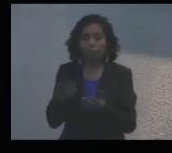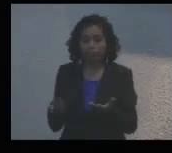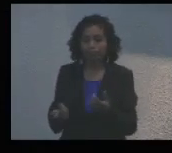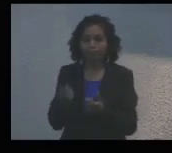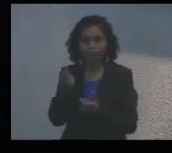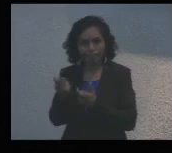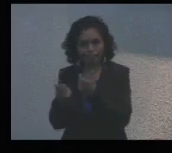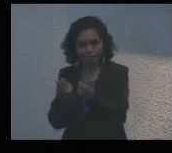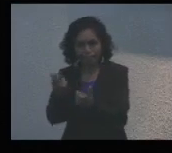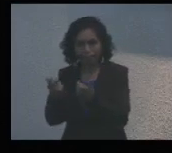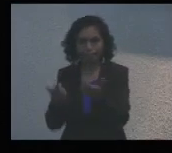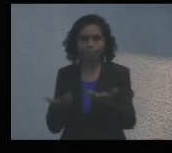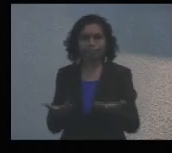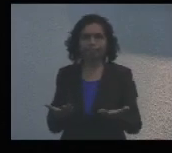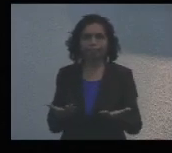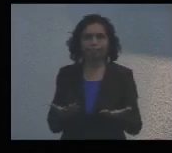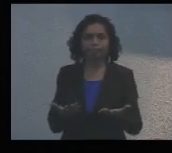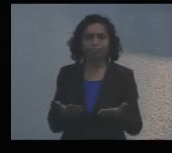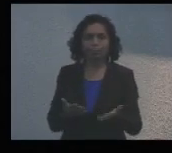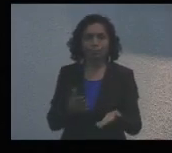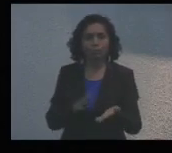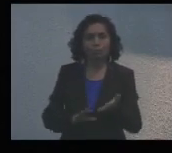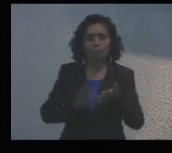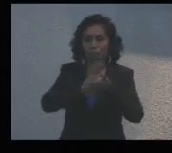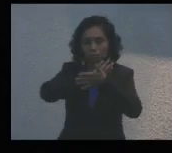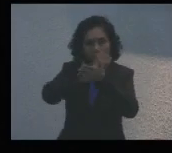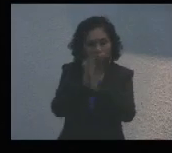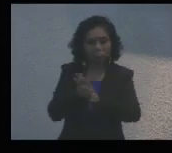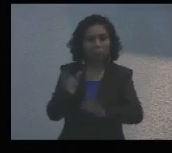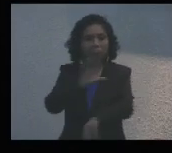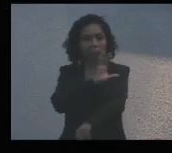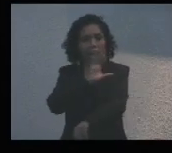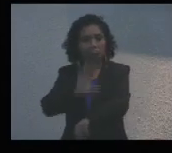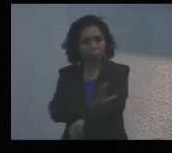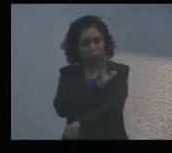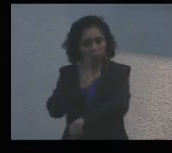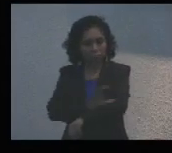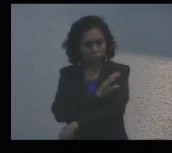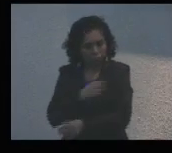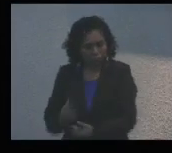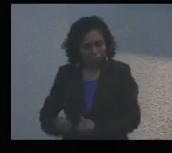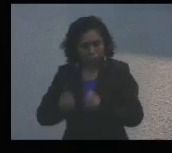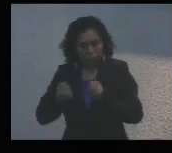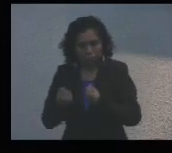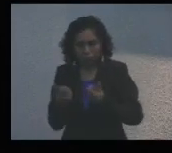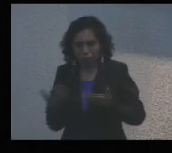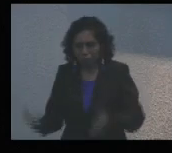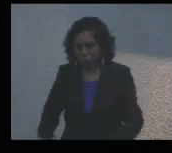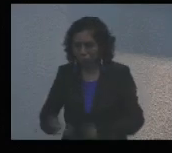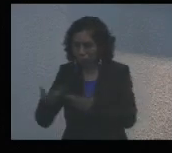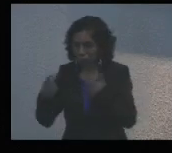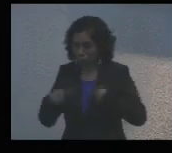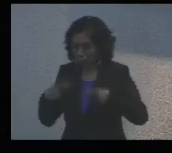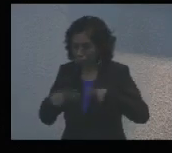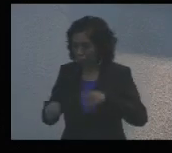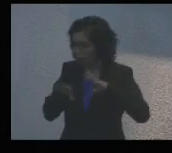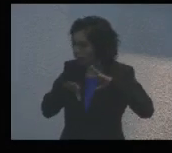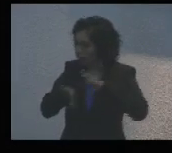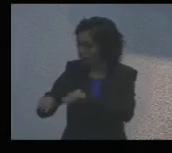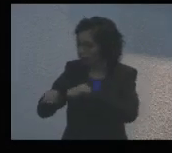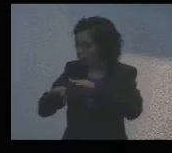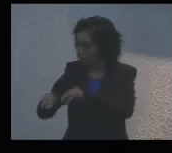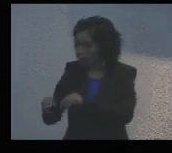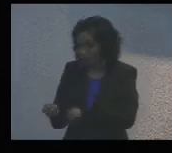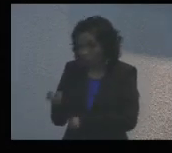los residuos y el fomento de la transición energética, el empoderamiento y capacitación de las personas,